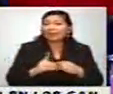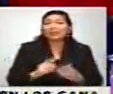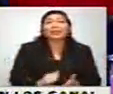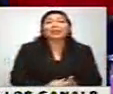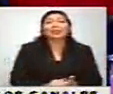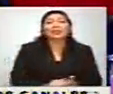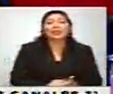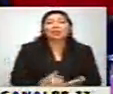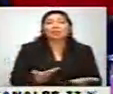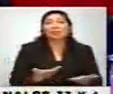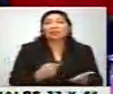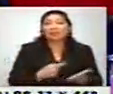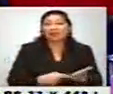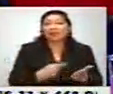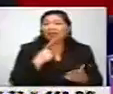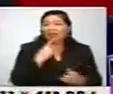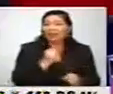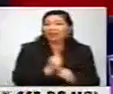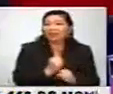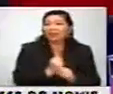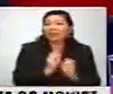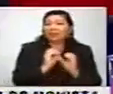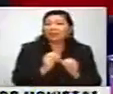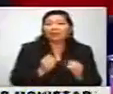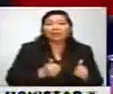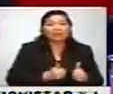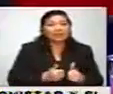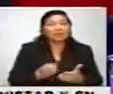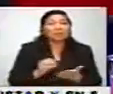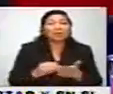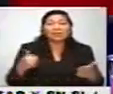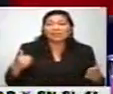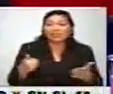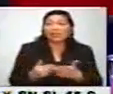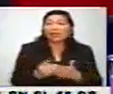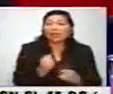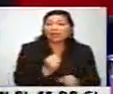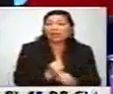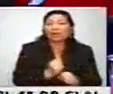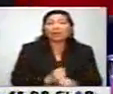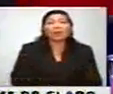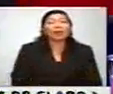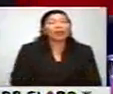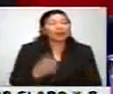descentralización que está trabajando y dándole un seguimiento más cercano al trabajo.